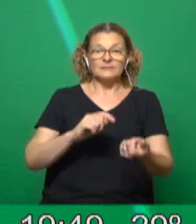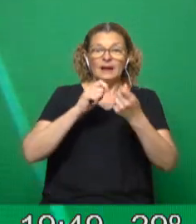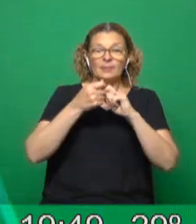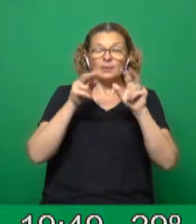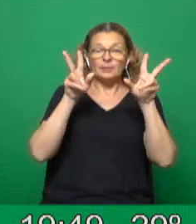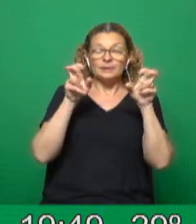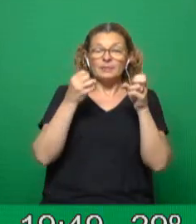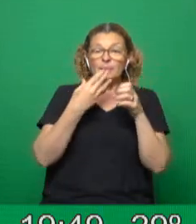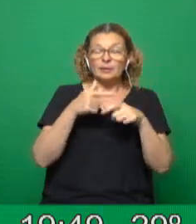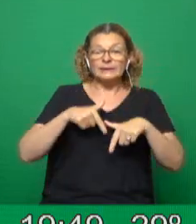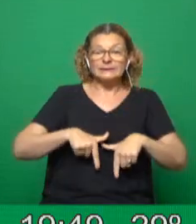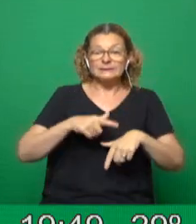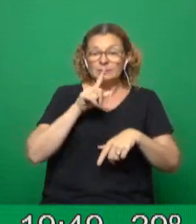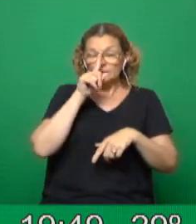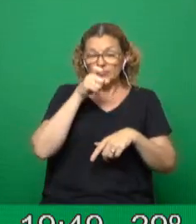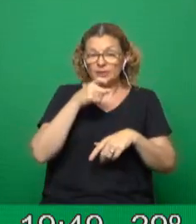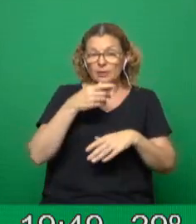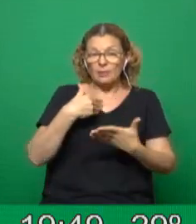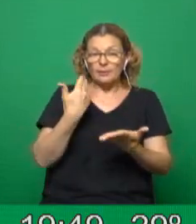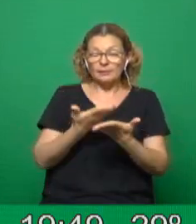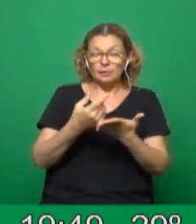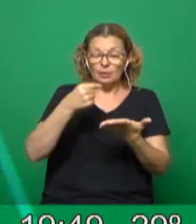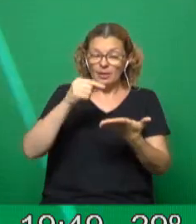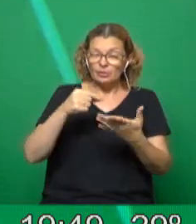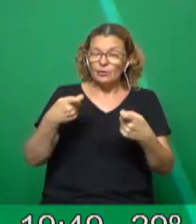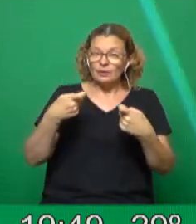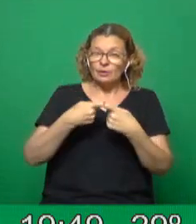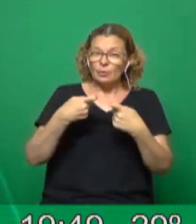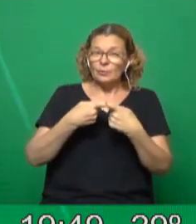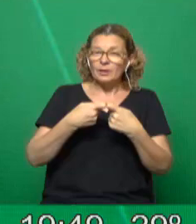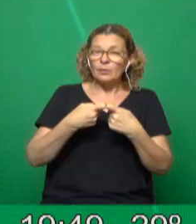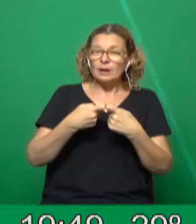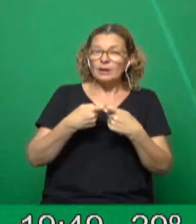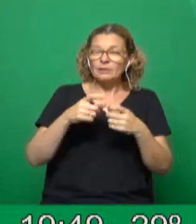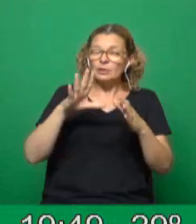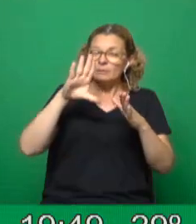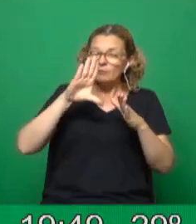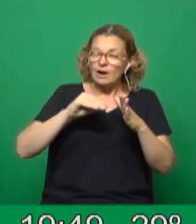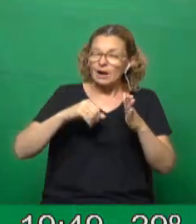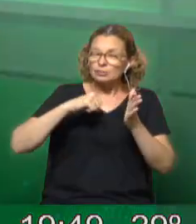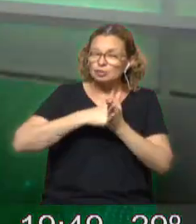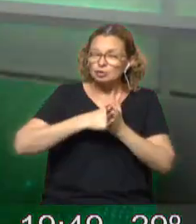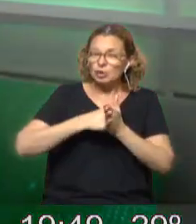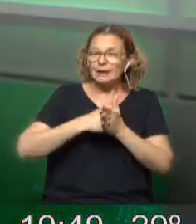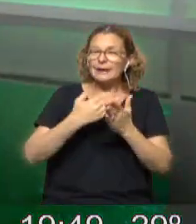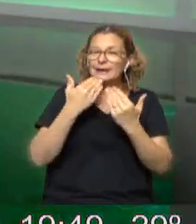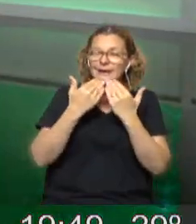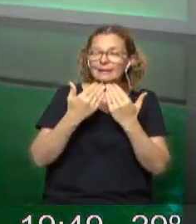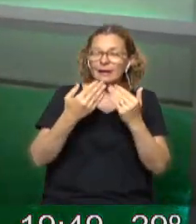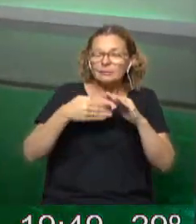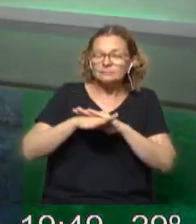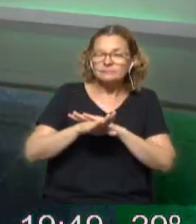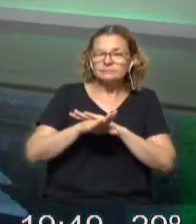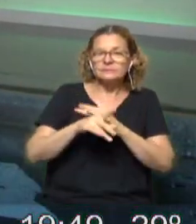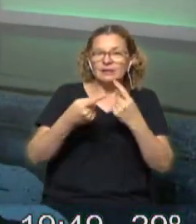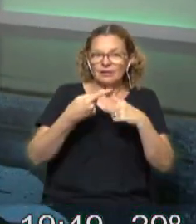Ahora de tema, porque la Intendencia de Montevideo presentó datos vinculados a la disminución de los accidentes de tránsito gracias a la incorporación